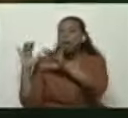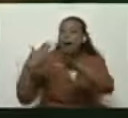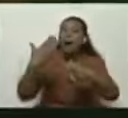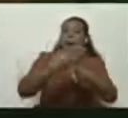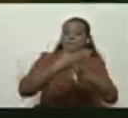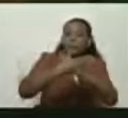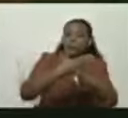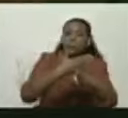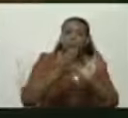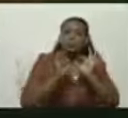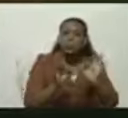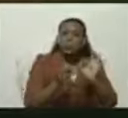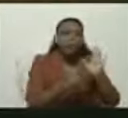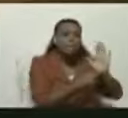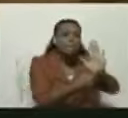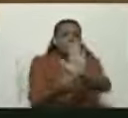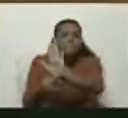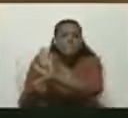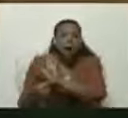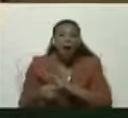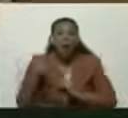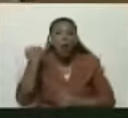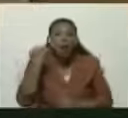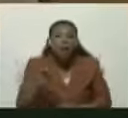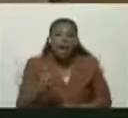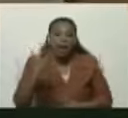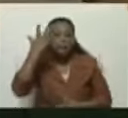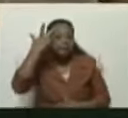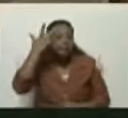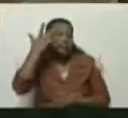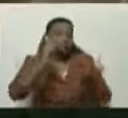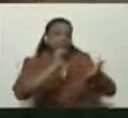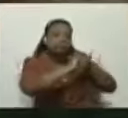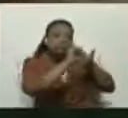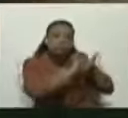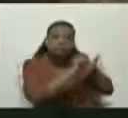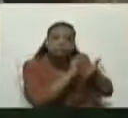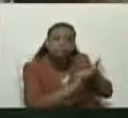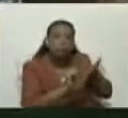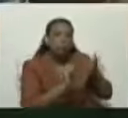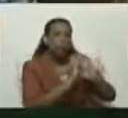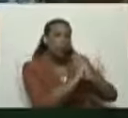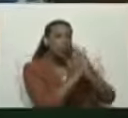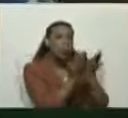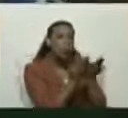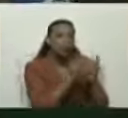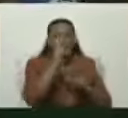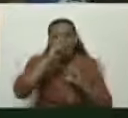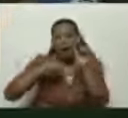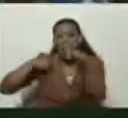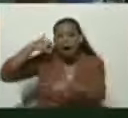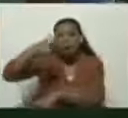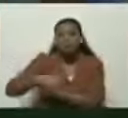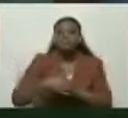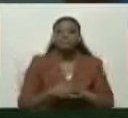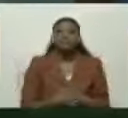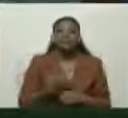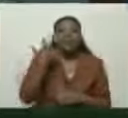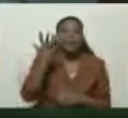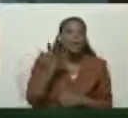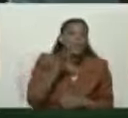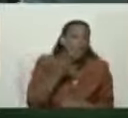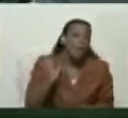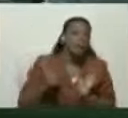compartido con el pueblo venezolano su producción editorial de los últimos años. Tenemos, por